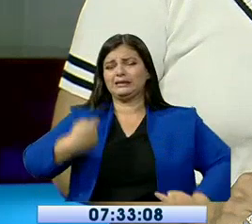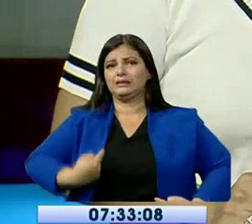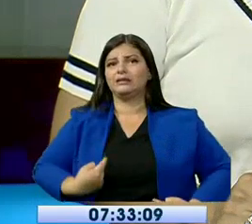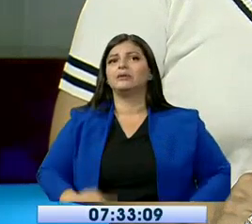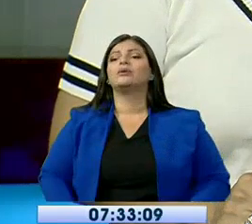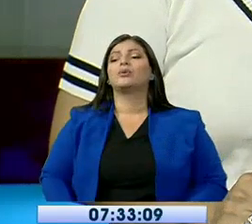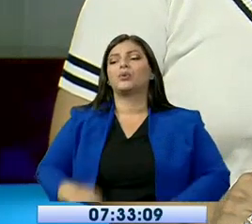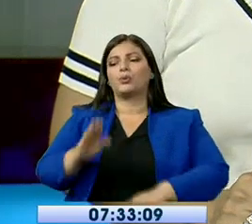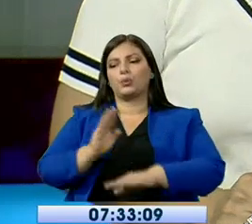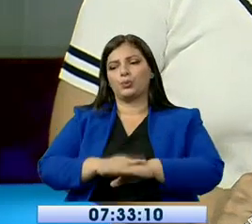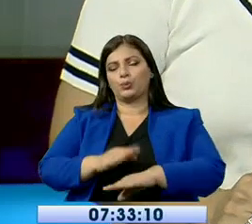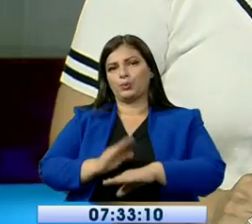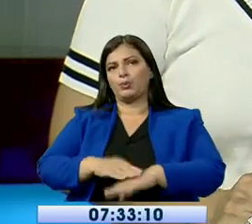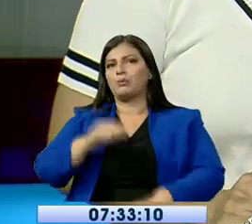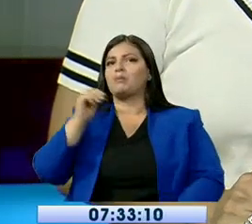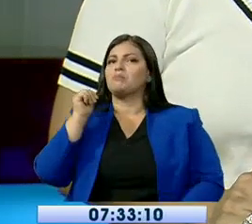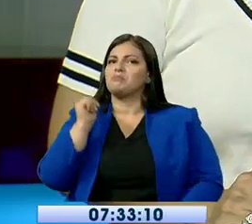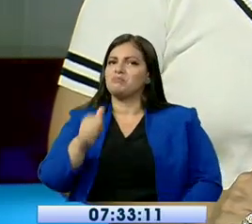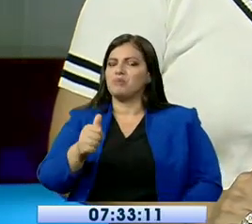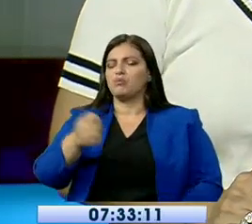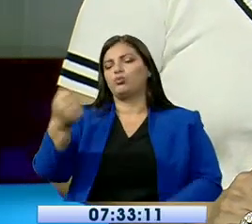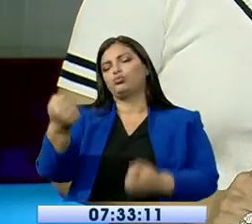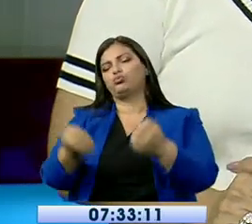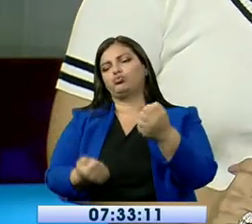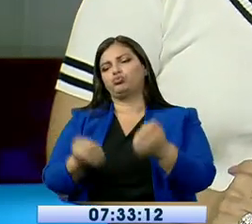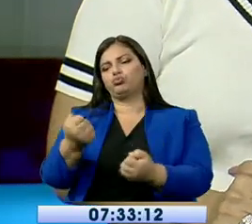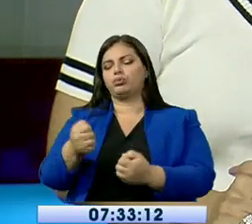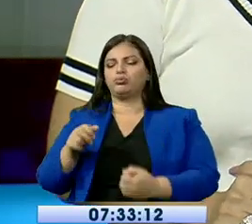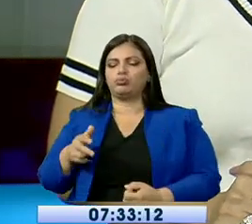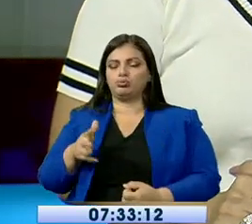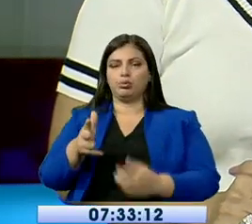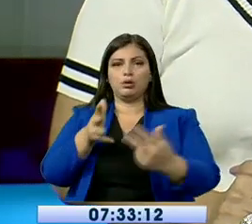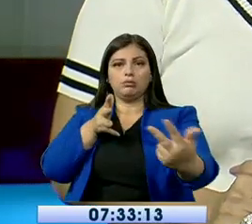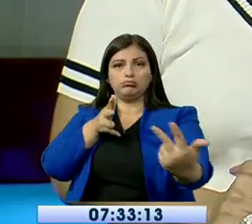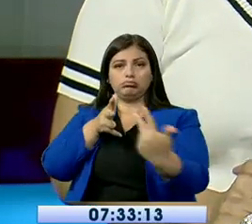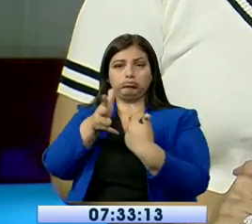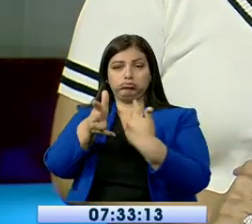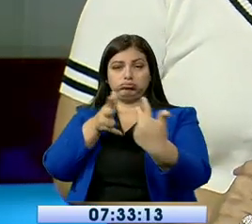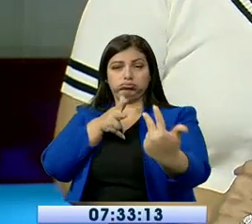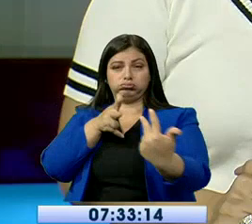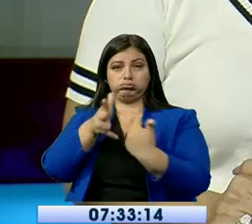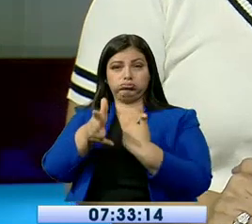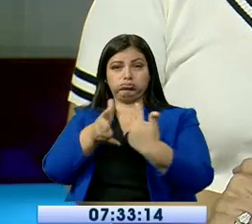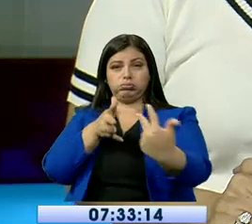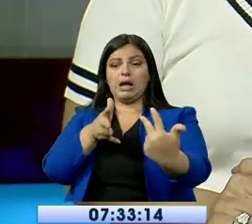invadido carril y se estrelló con el otro auto que venía en sentido contrario.